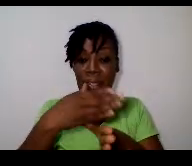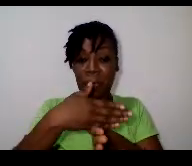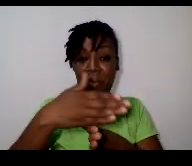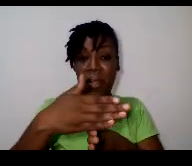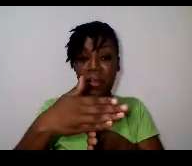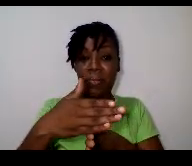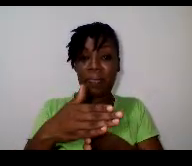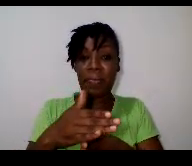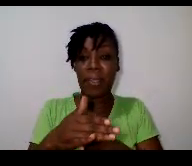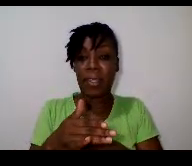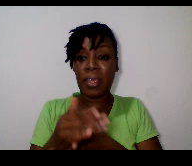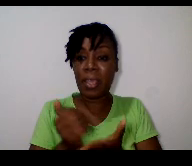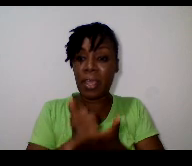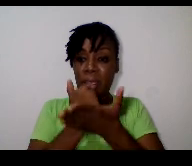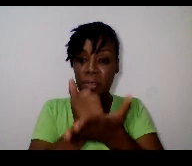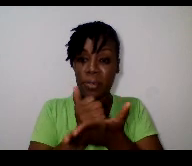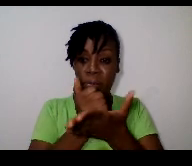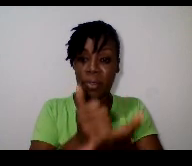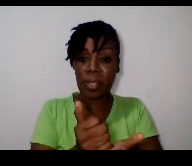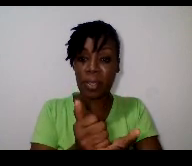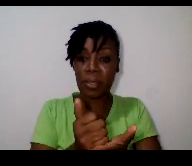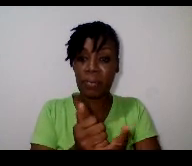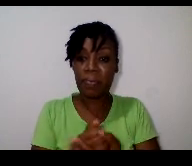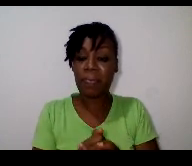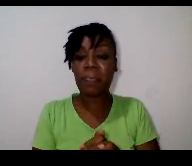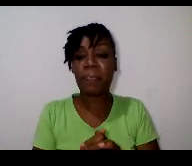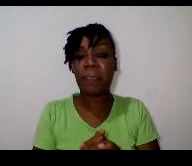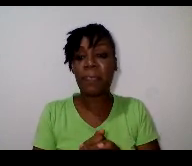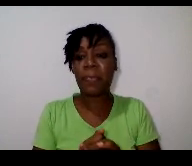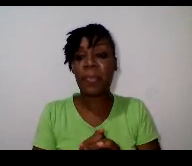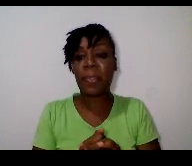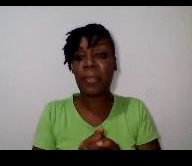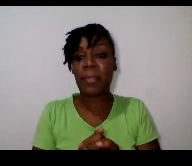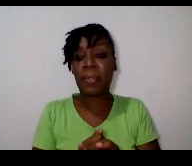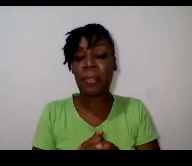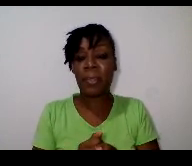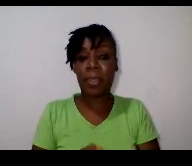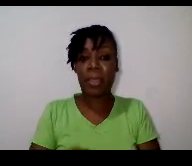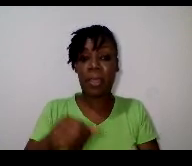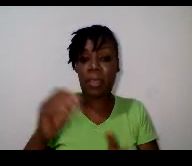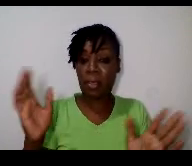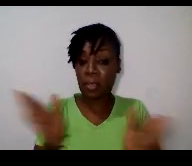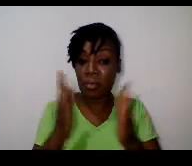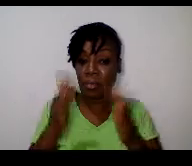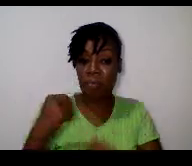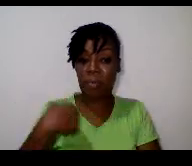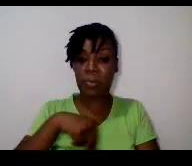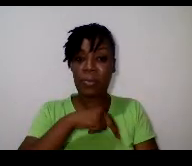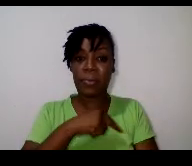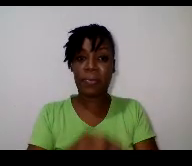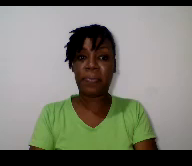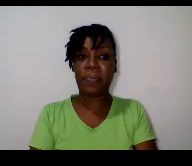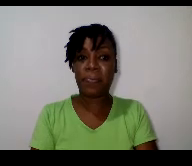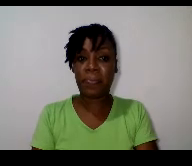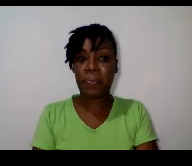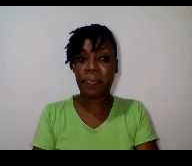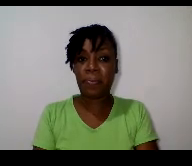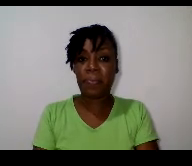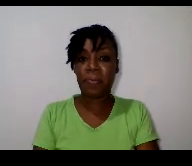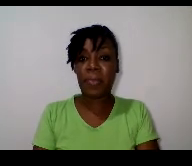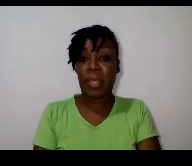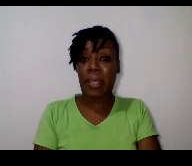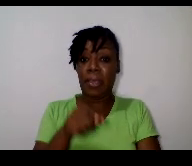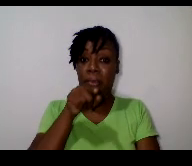esta crianza, pero que principalmente lo podemos promover nosotros. Y